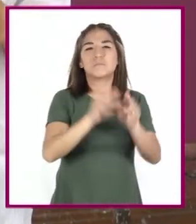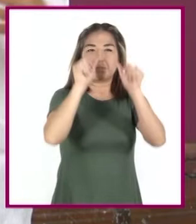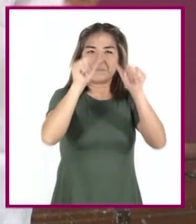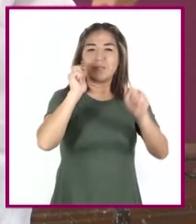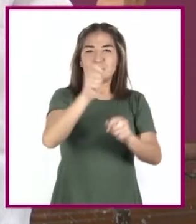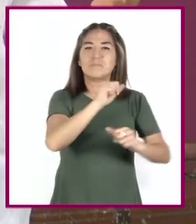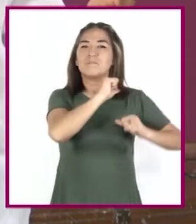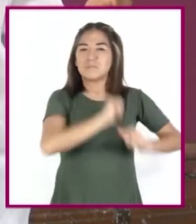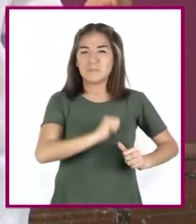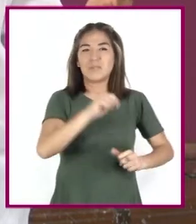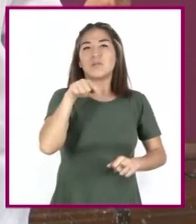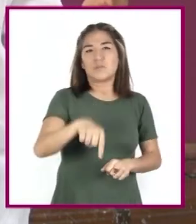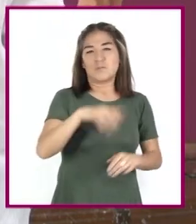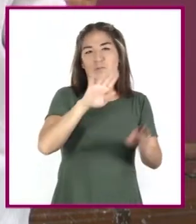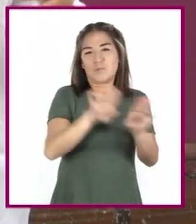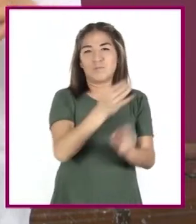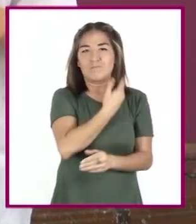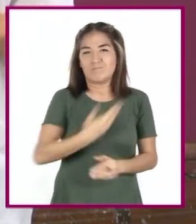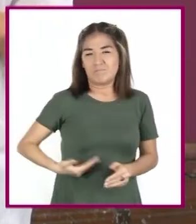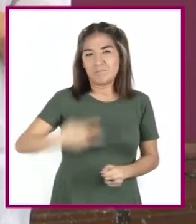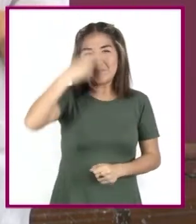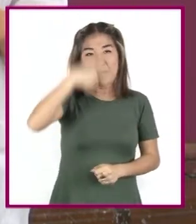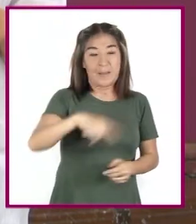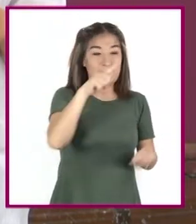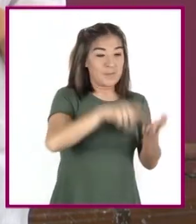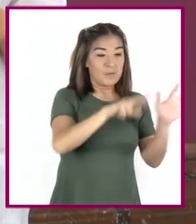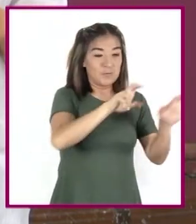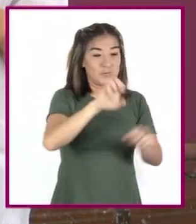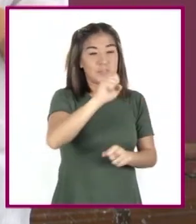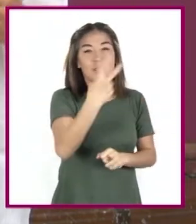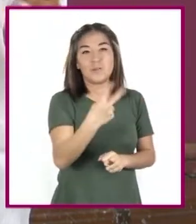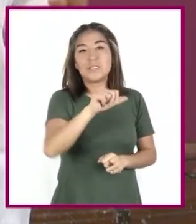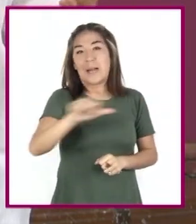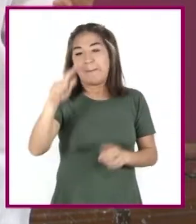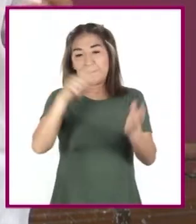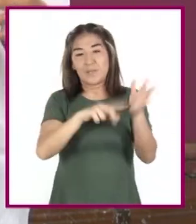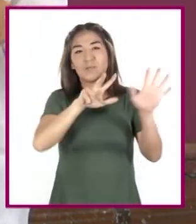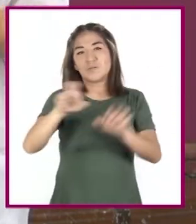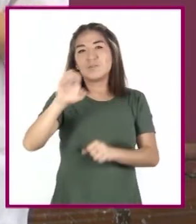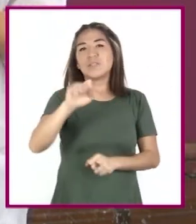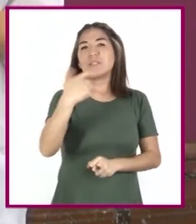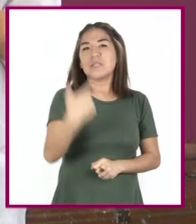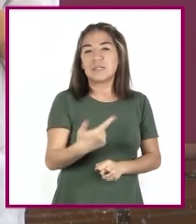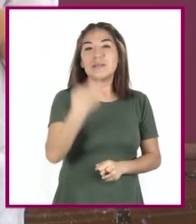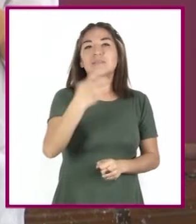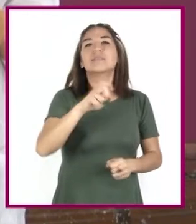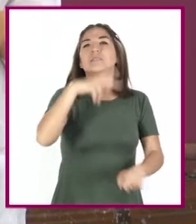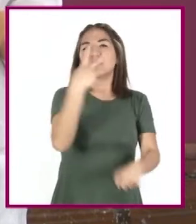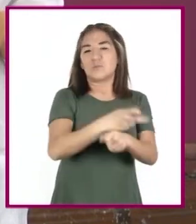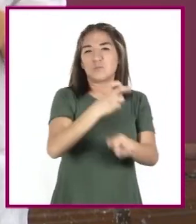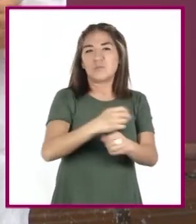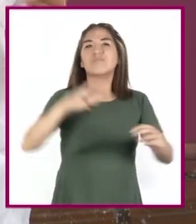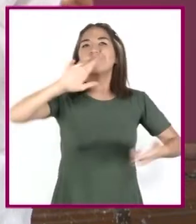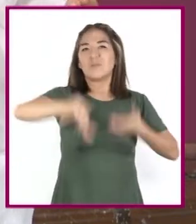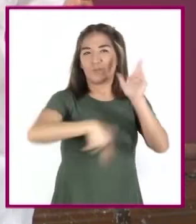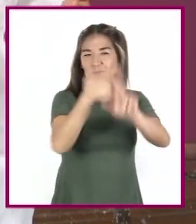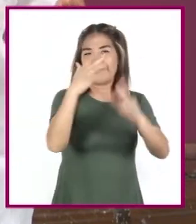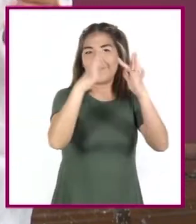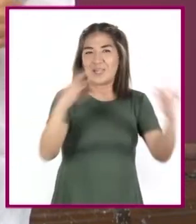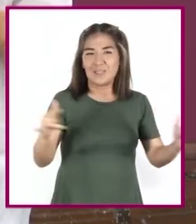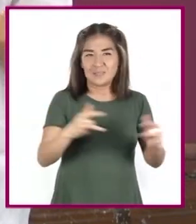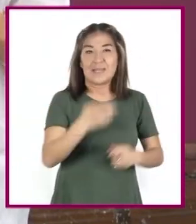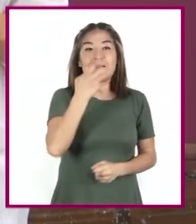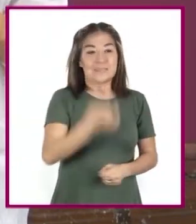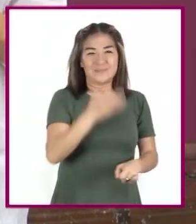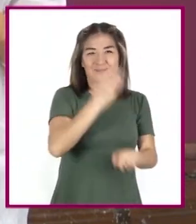México. De 1862 a 1867 se dio la Segunda Intervención Francesa. En este